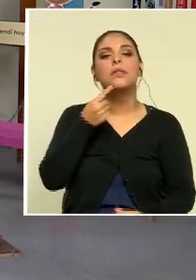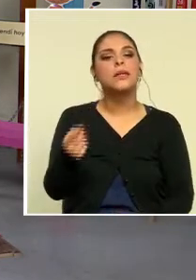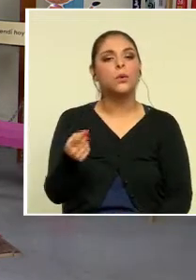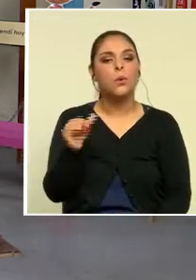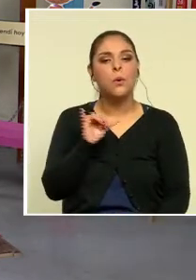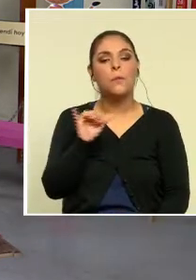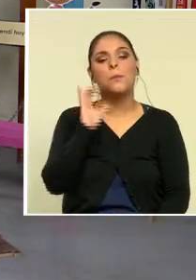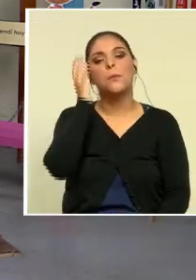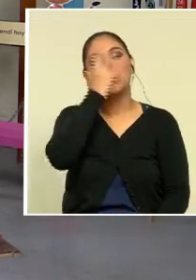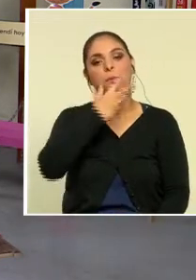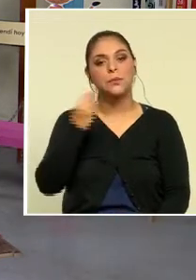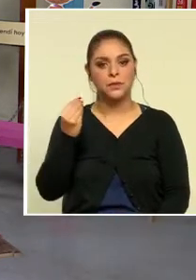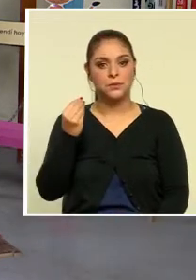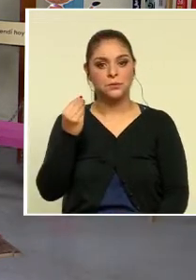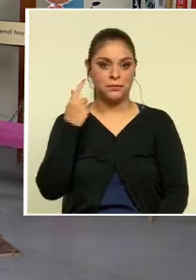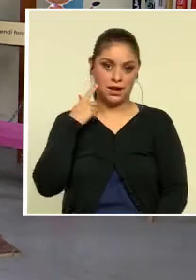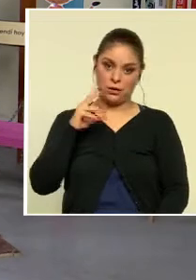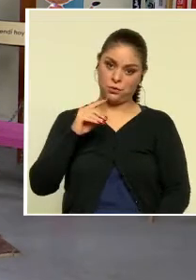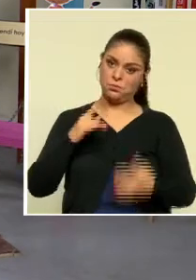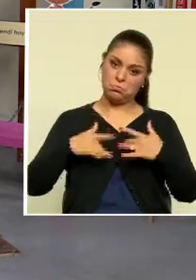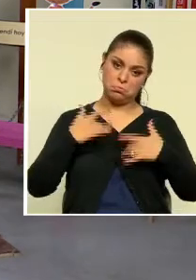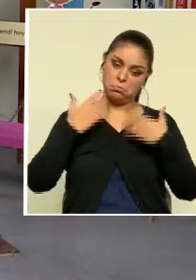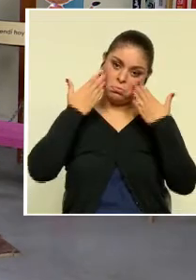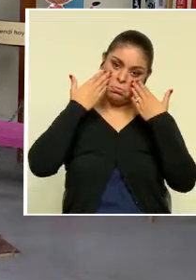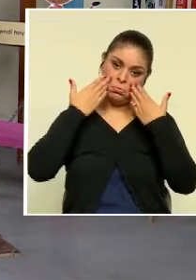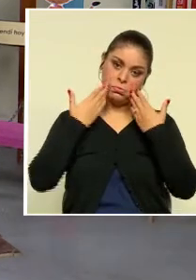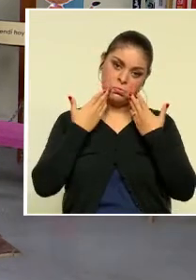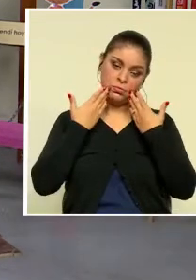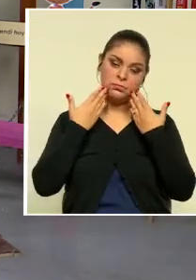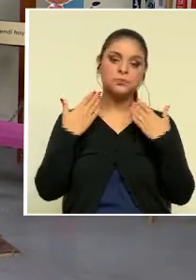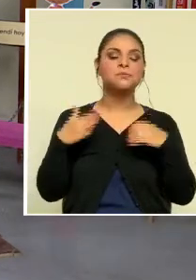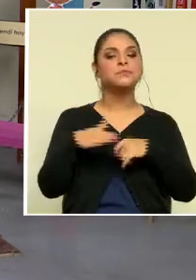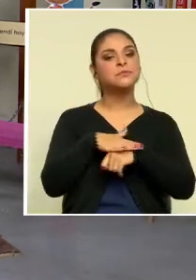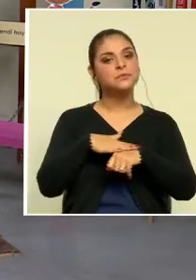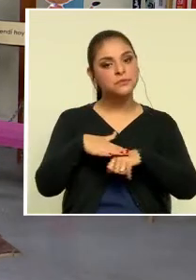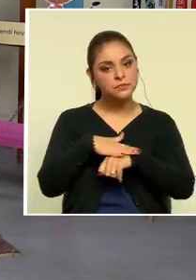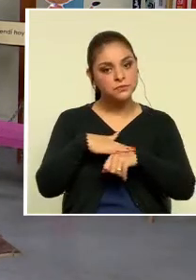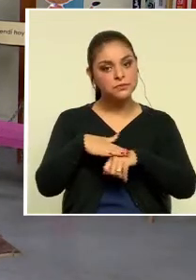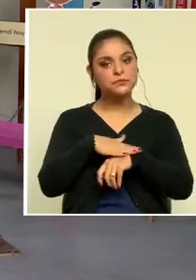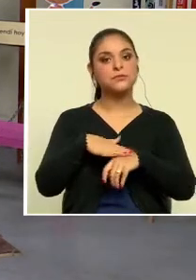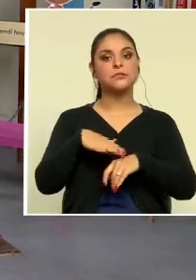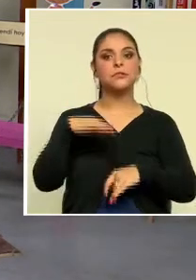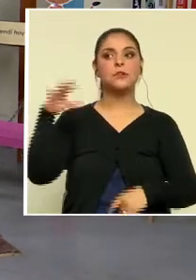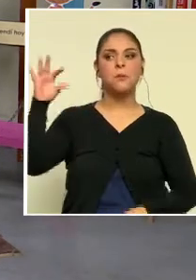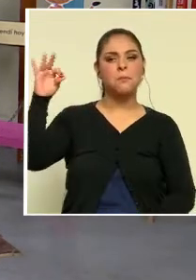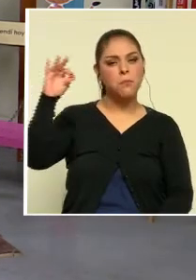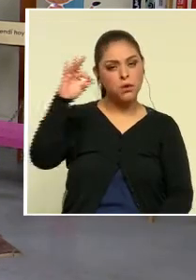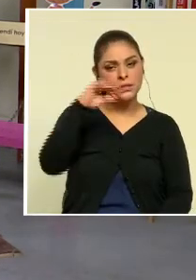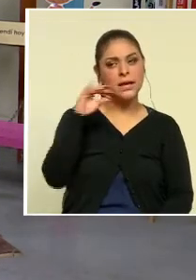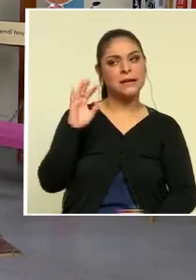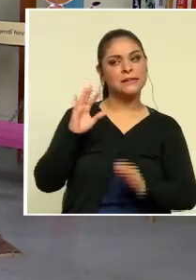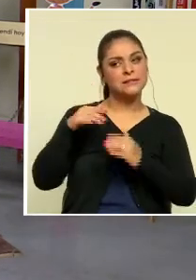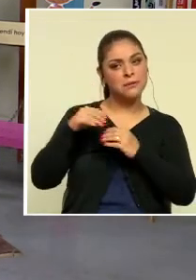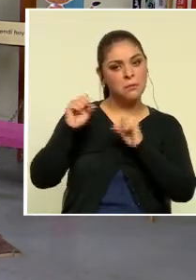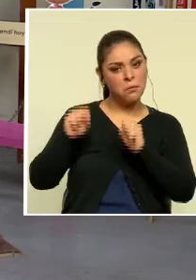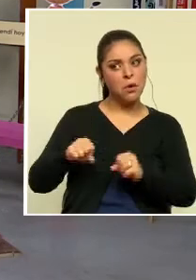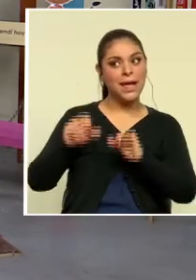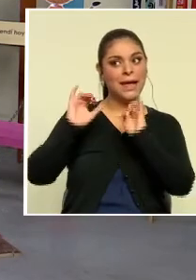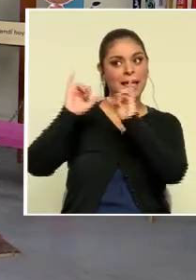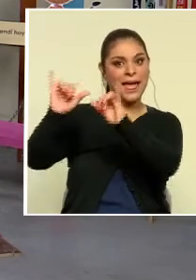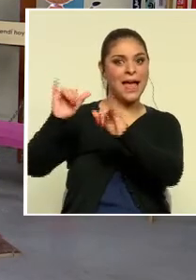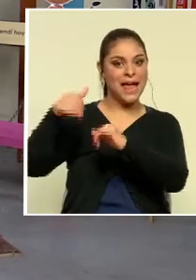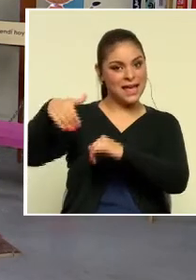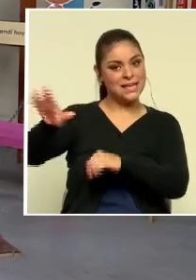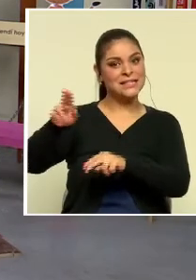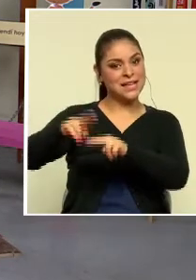bonita para que no se sienta triste por favor mosca podemos continuar nuestro trabajo se puede quedar ahí en